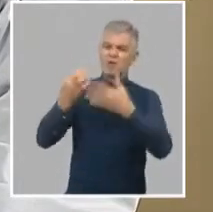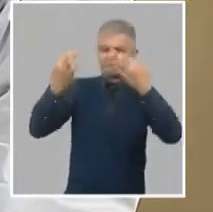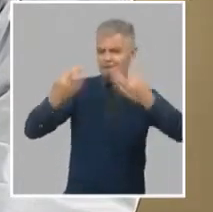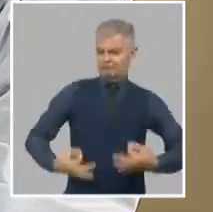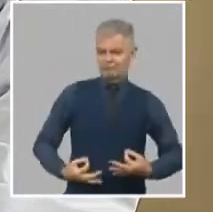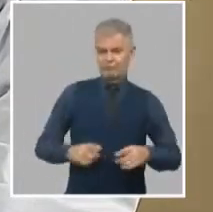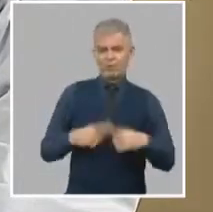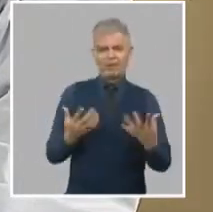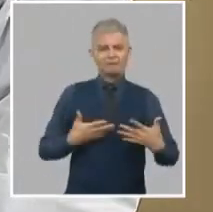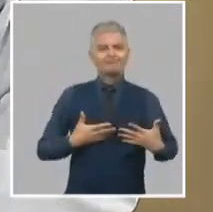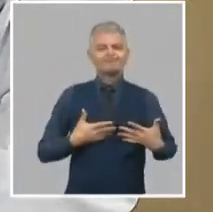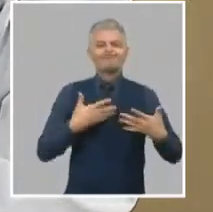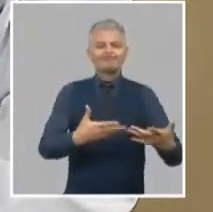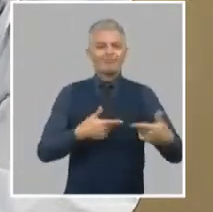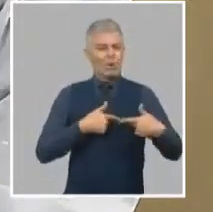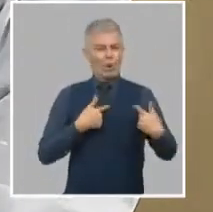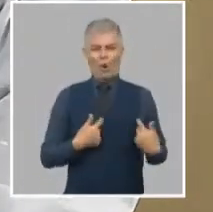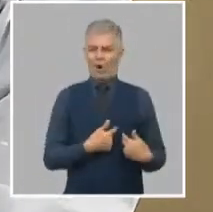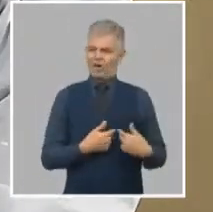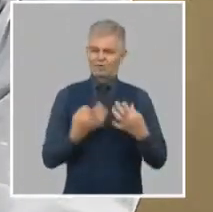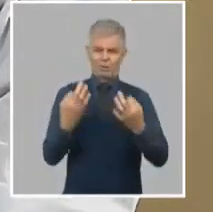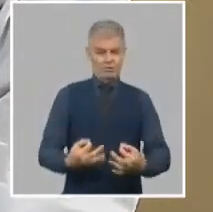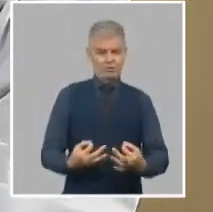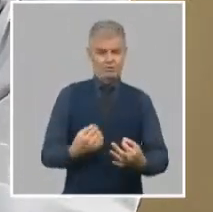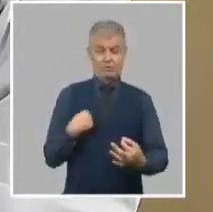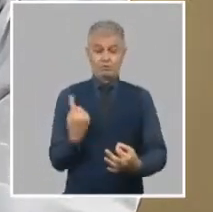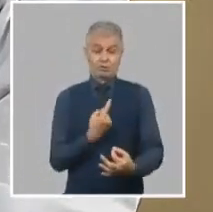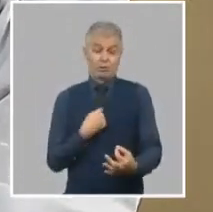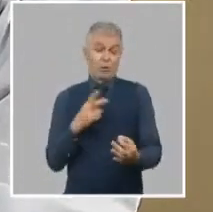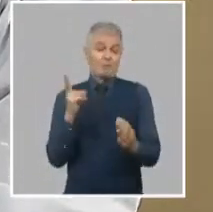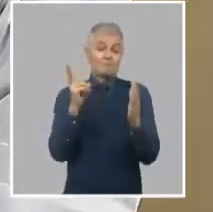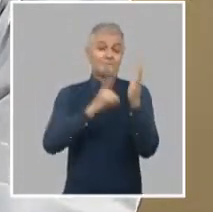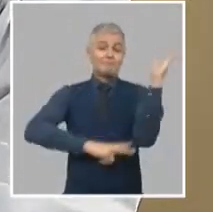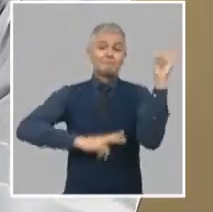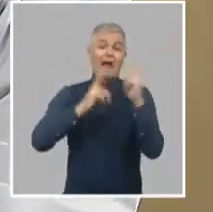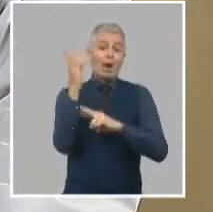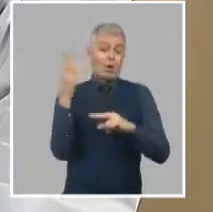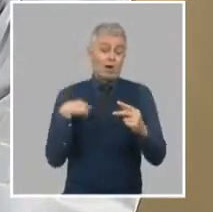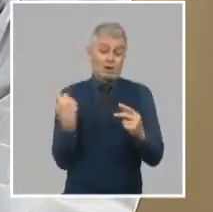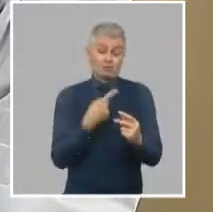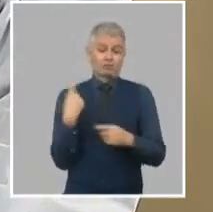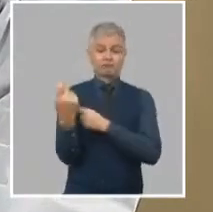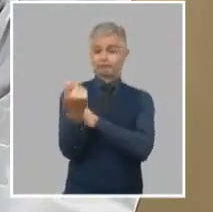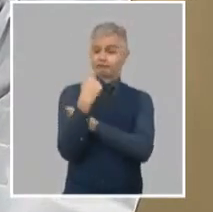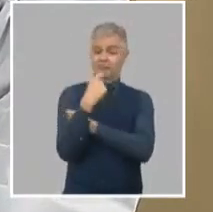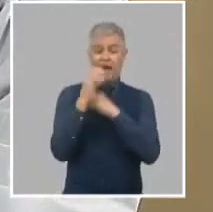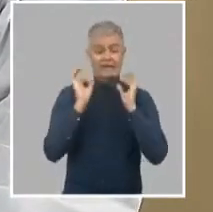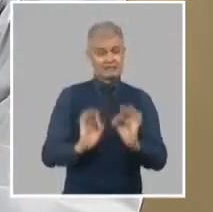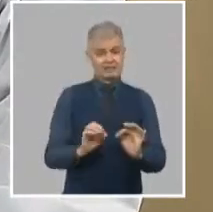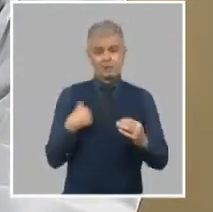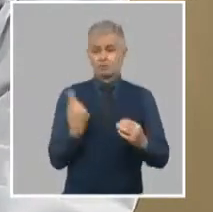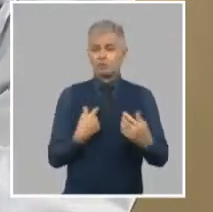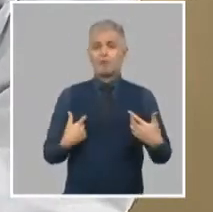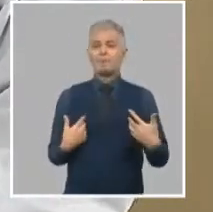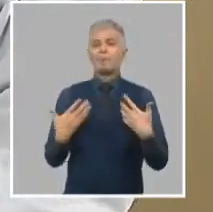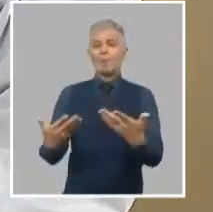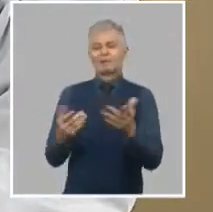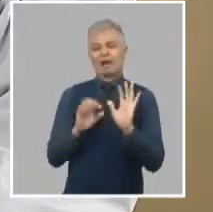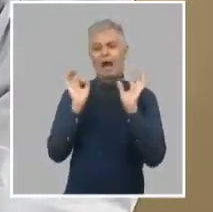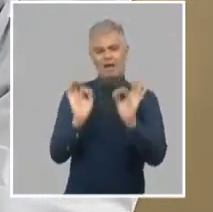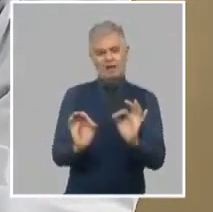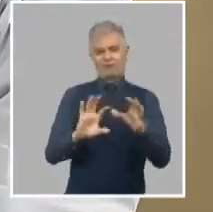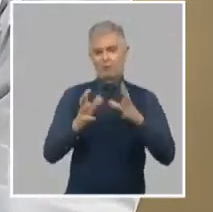solidaridad, del altruismo y de esos valores con que nos han formado a nosotros, y por lo tanto así es como lo ven los pueblos. Yo creo que